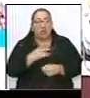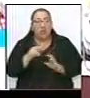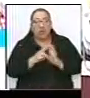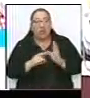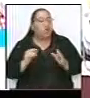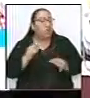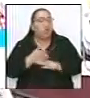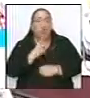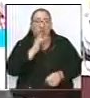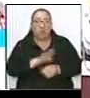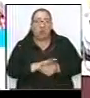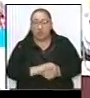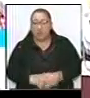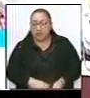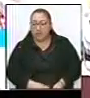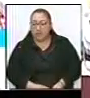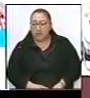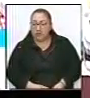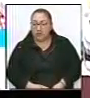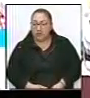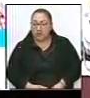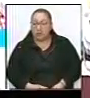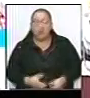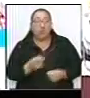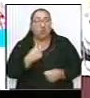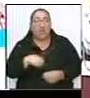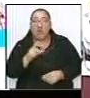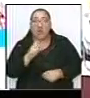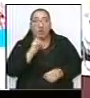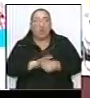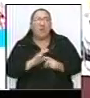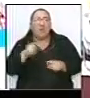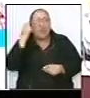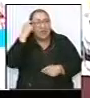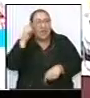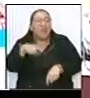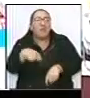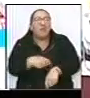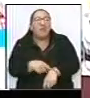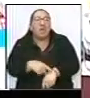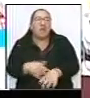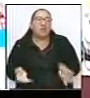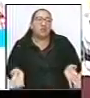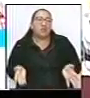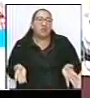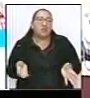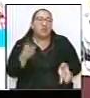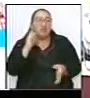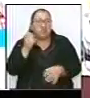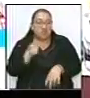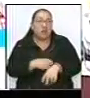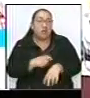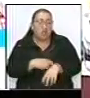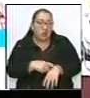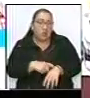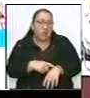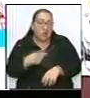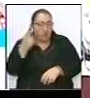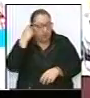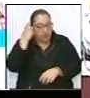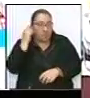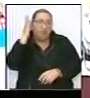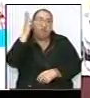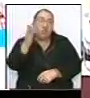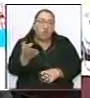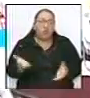tampoco cumplen, muchos alcaldes tampoco cumplen, pero eso es pensar en el momento. Y yo creo que es momento de pensar a